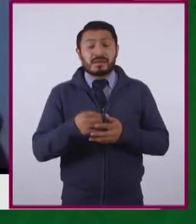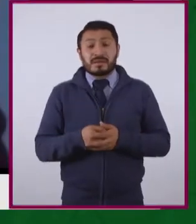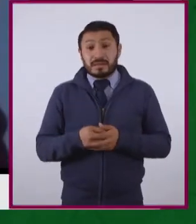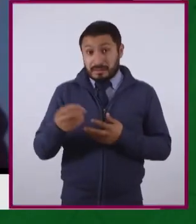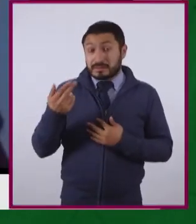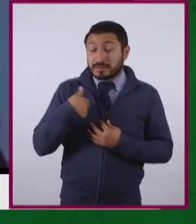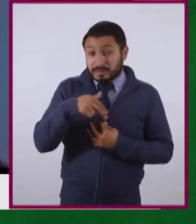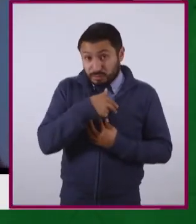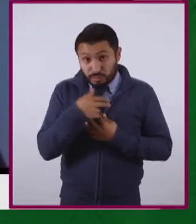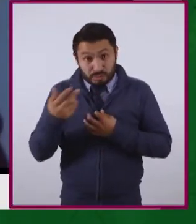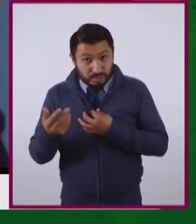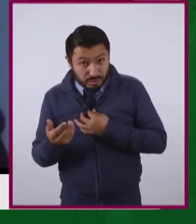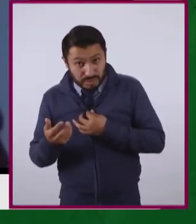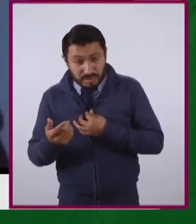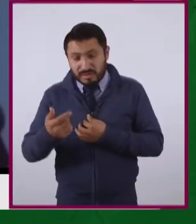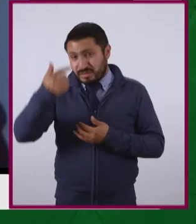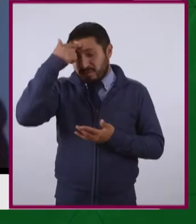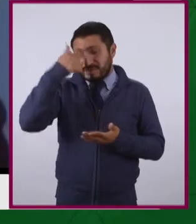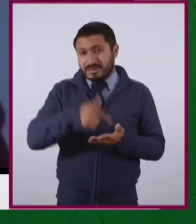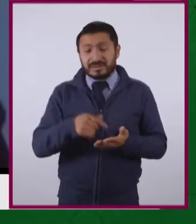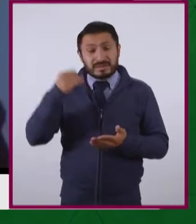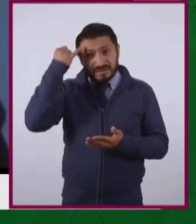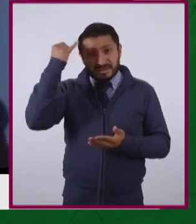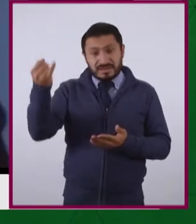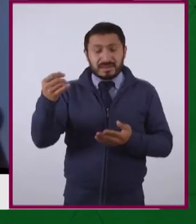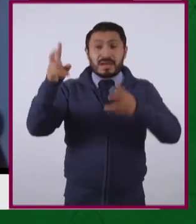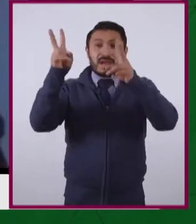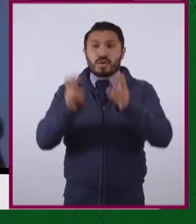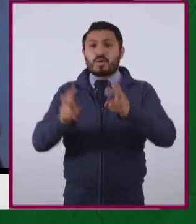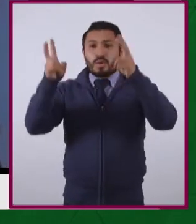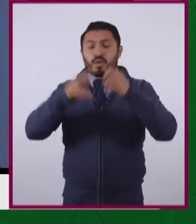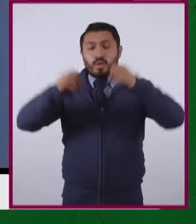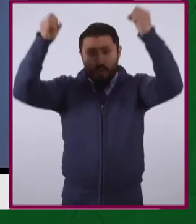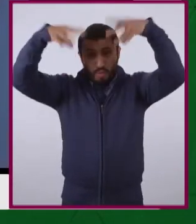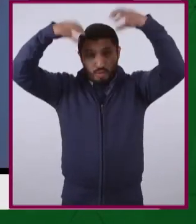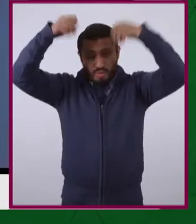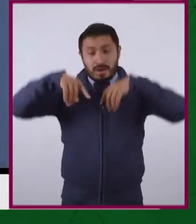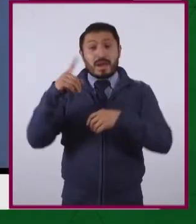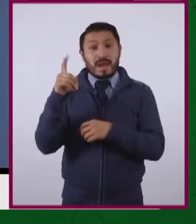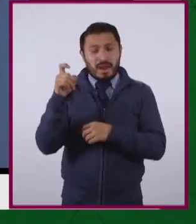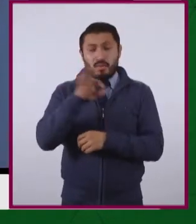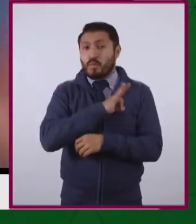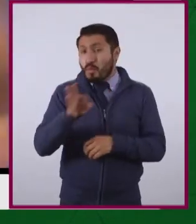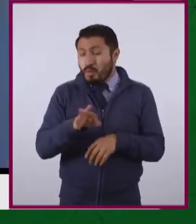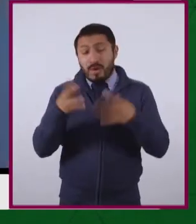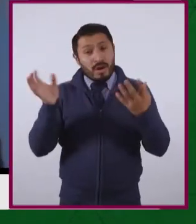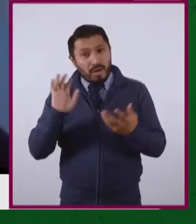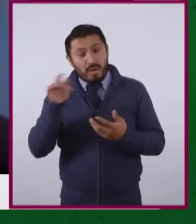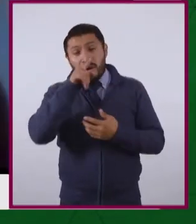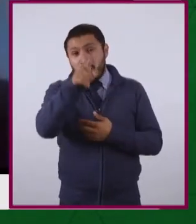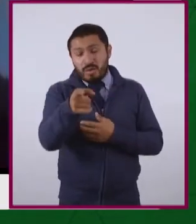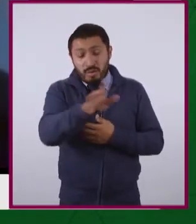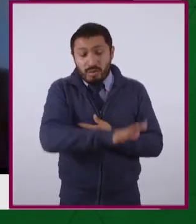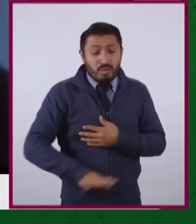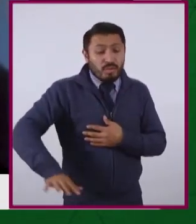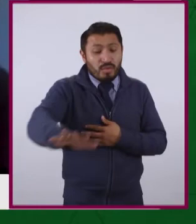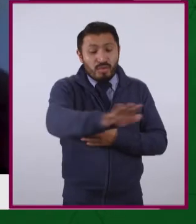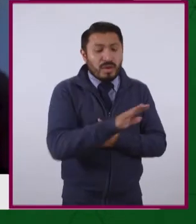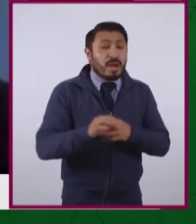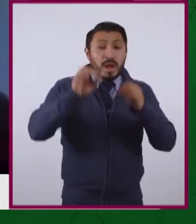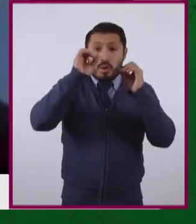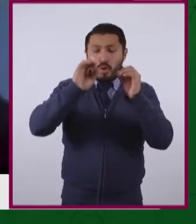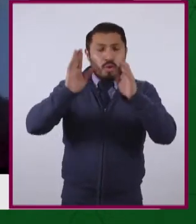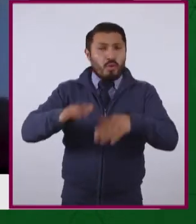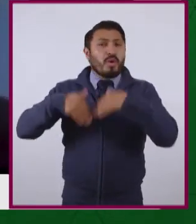Nosotros somos creyentes de que la captación de lluvia se puede hacer desde que tú en tu patio